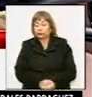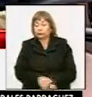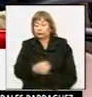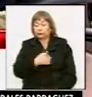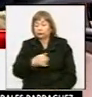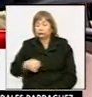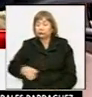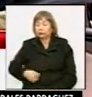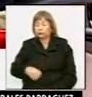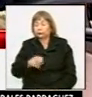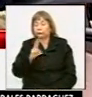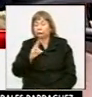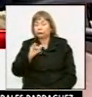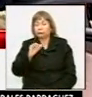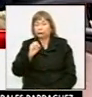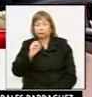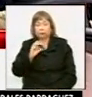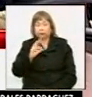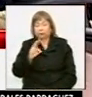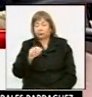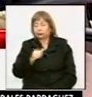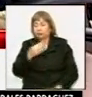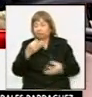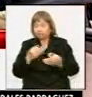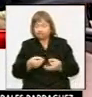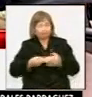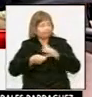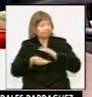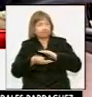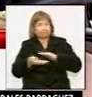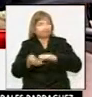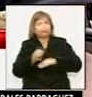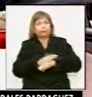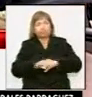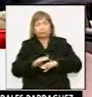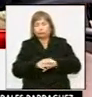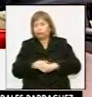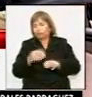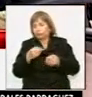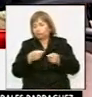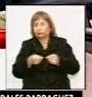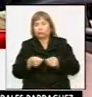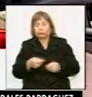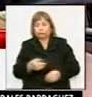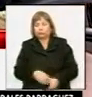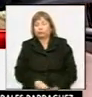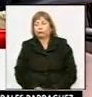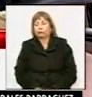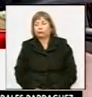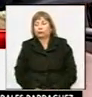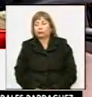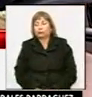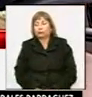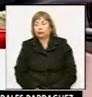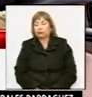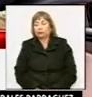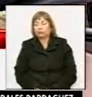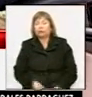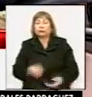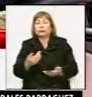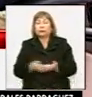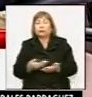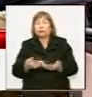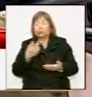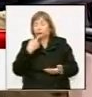Martín Vizcarra está justamente luchando contra esta corrupción, una lucha frontal contra la corrupción. Otra cosa sería que